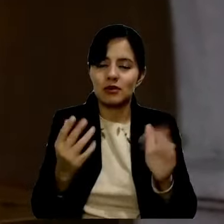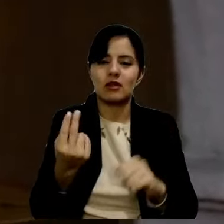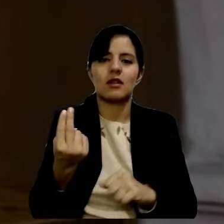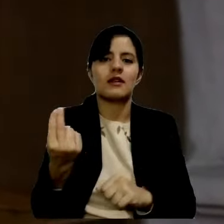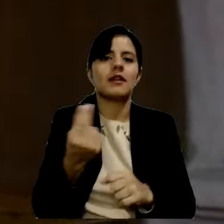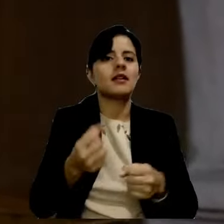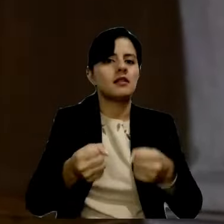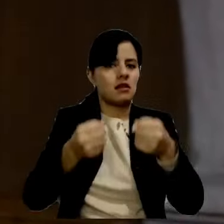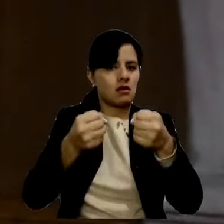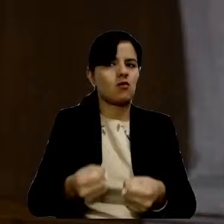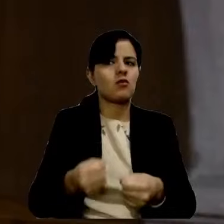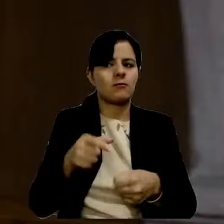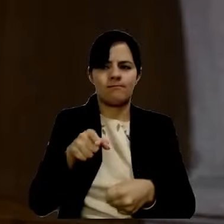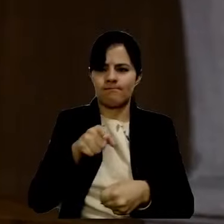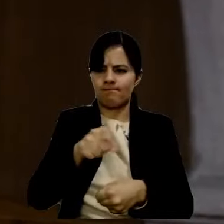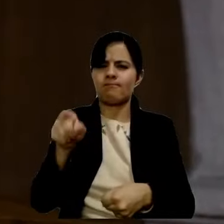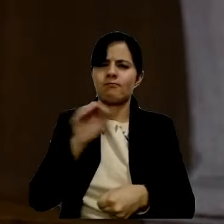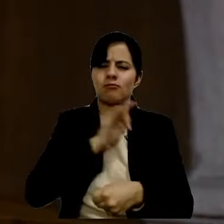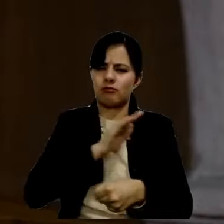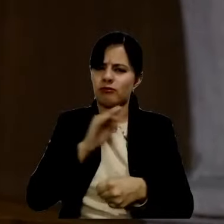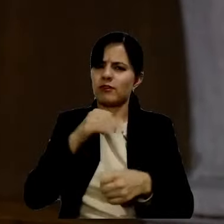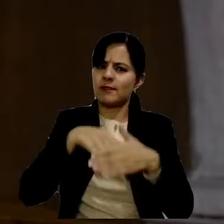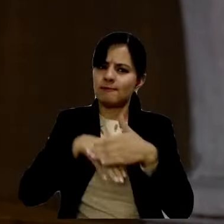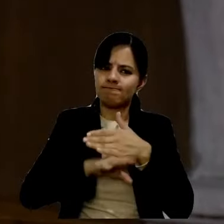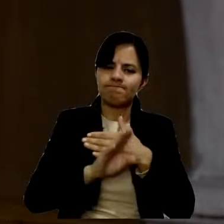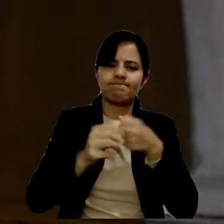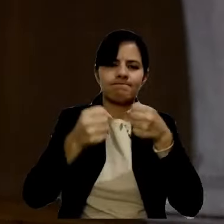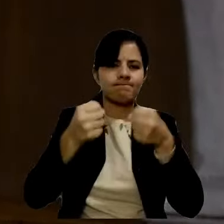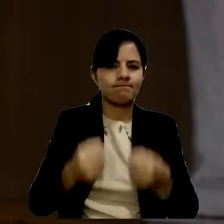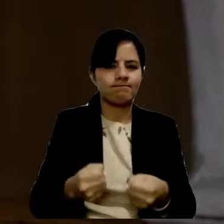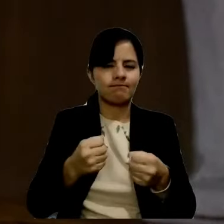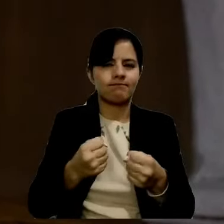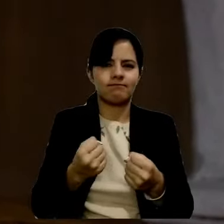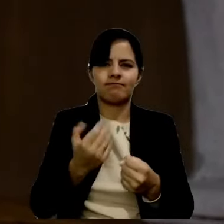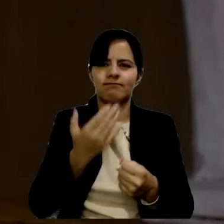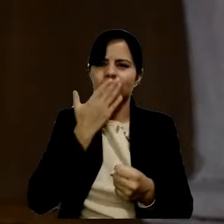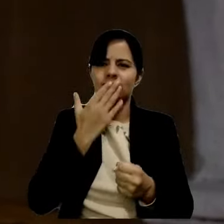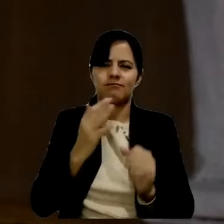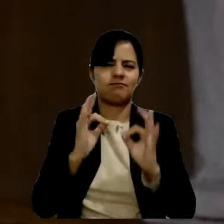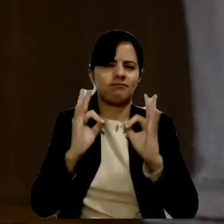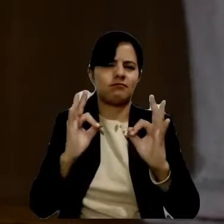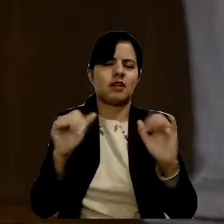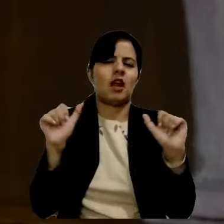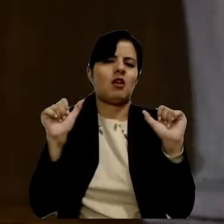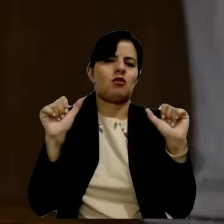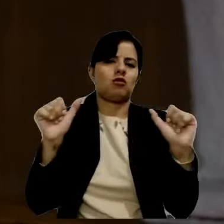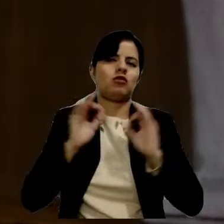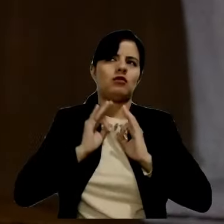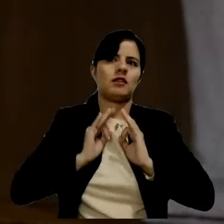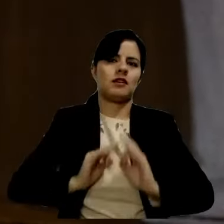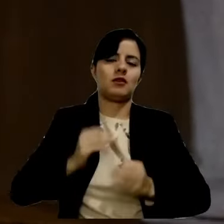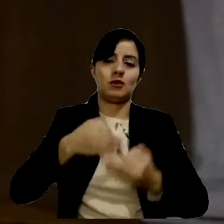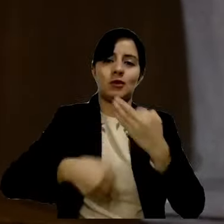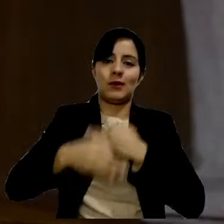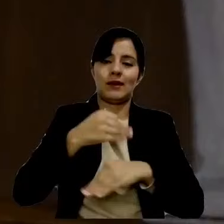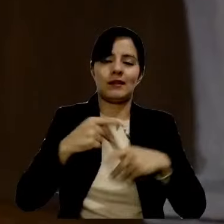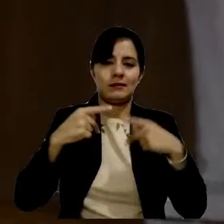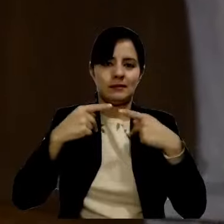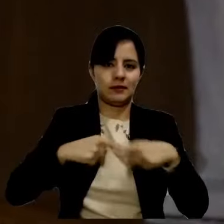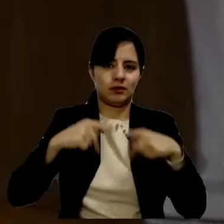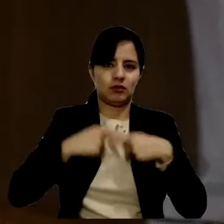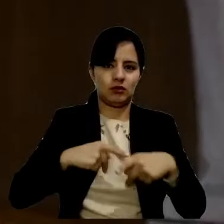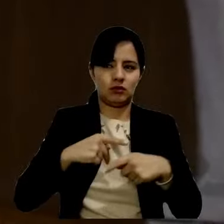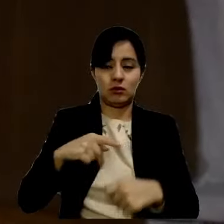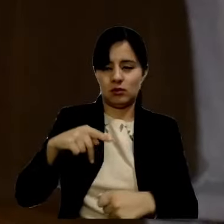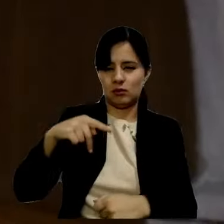accesibilidad seguridad eficiencia y comodidad para todos los ciudadanos independientemente de su condición